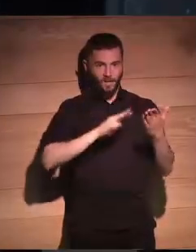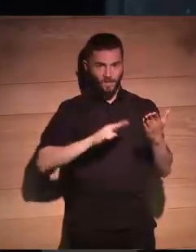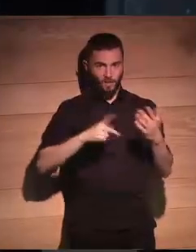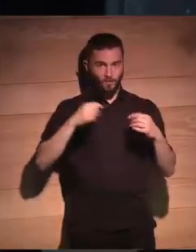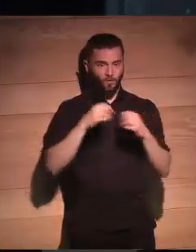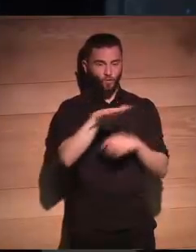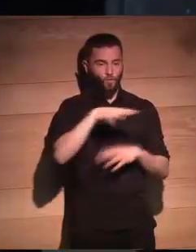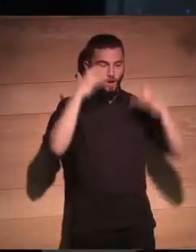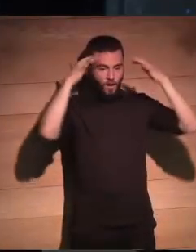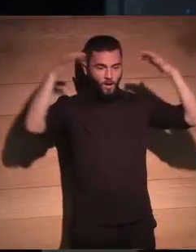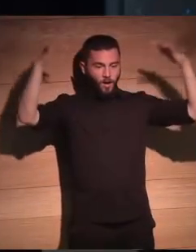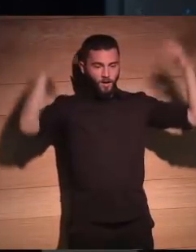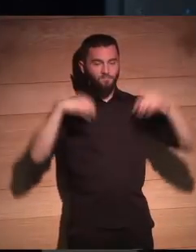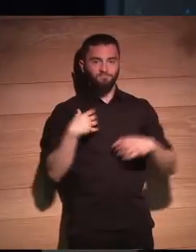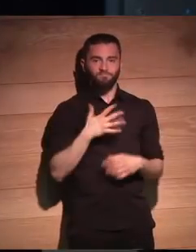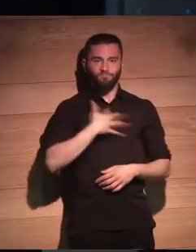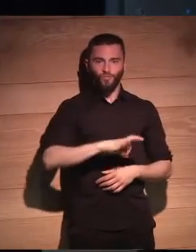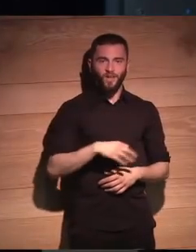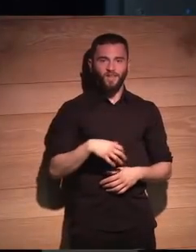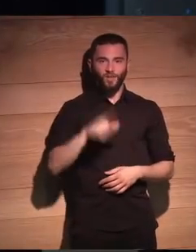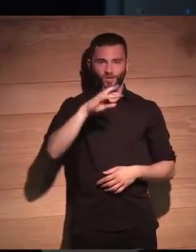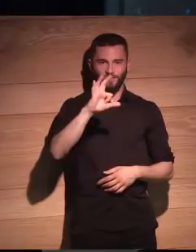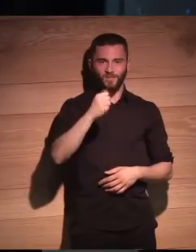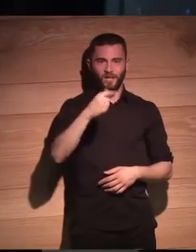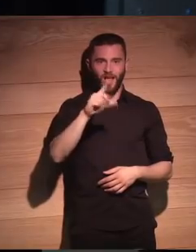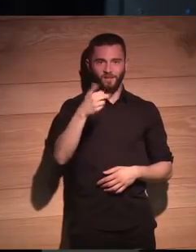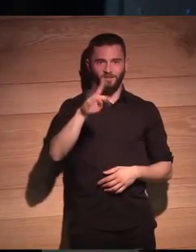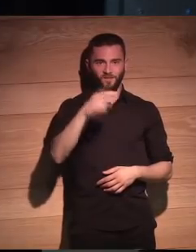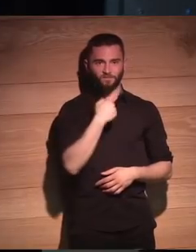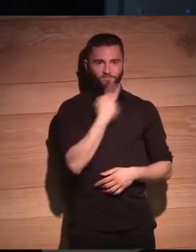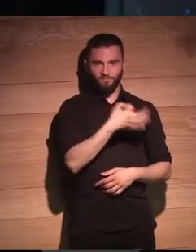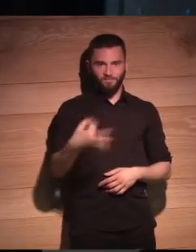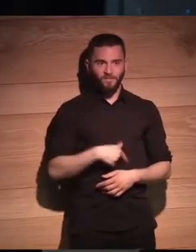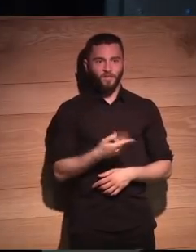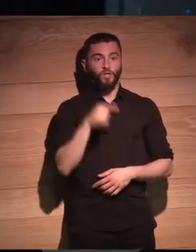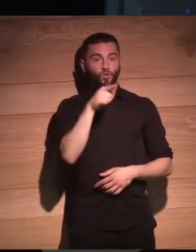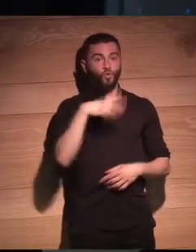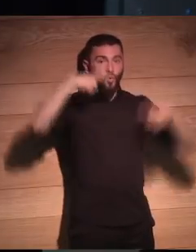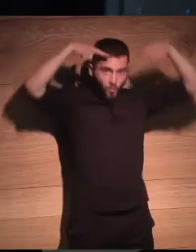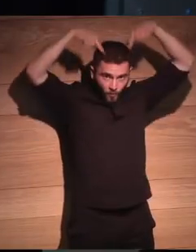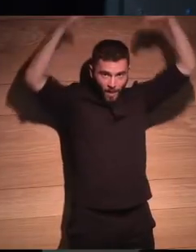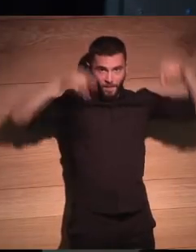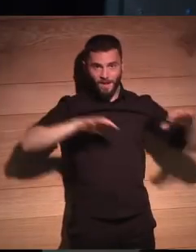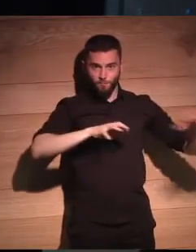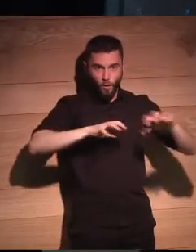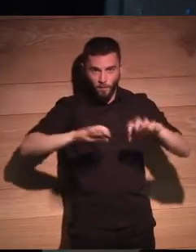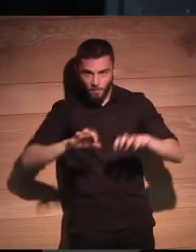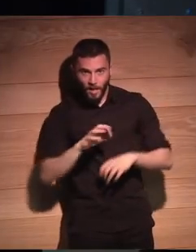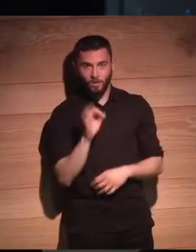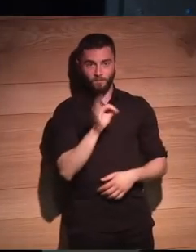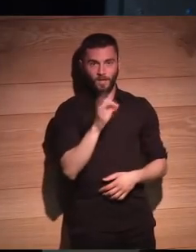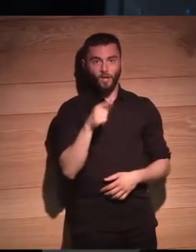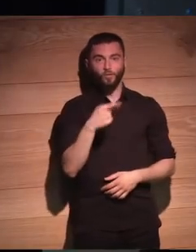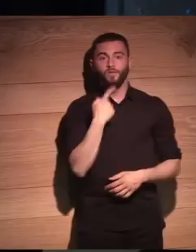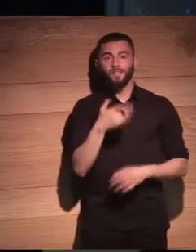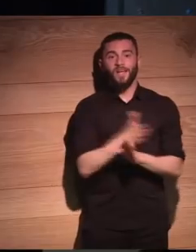Alberto. Paloma, Para mí... tu Batman es un Batman en movimiento, ¿verdad? Tu Batman es... tú antes me